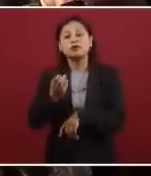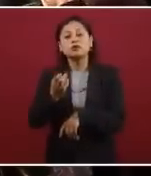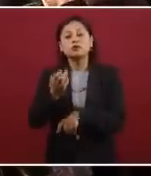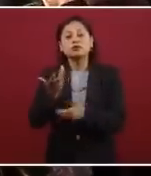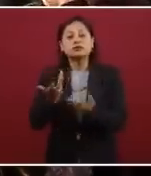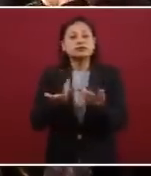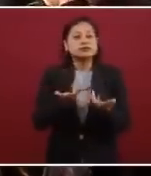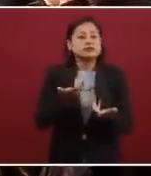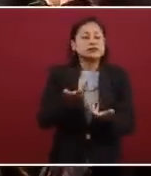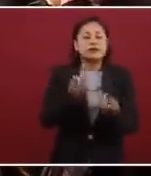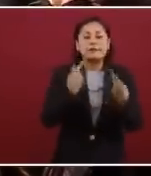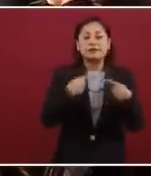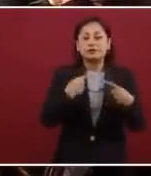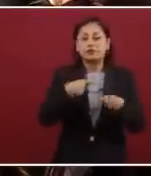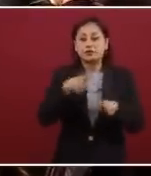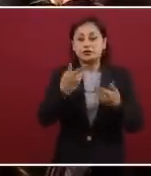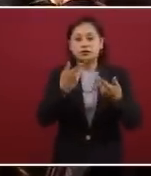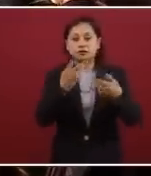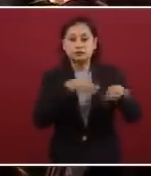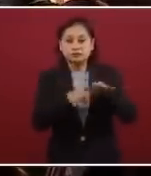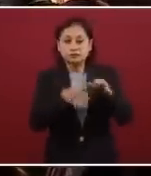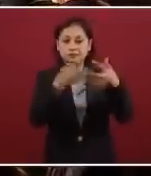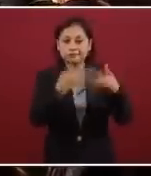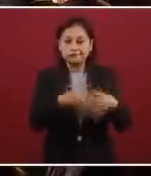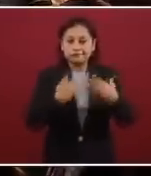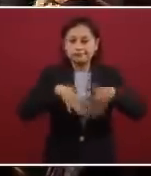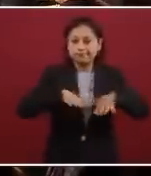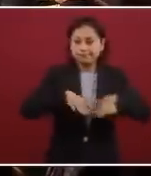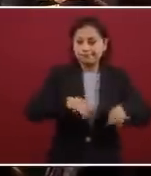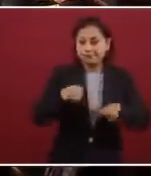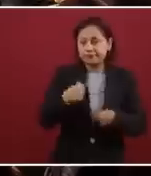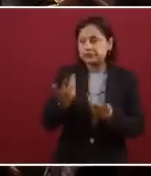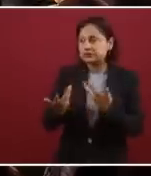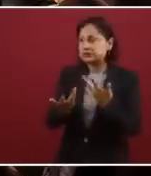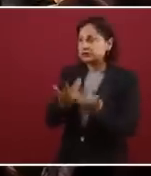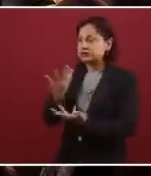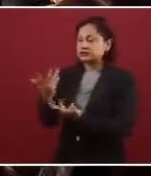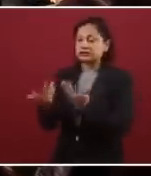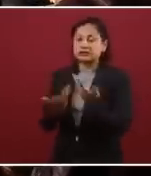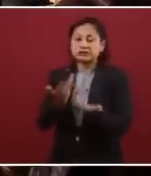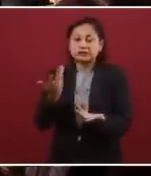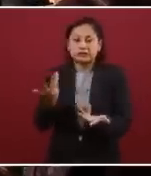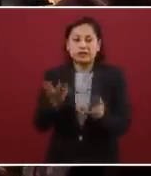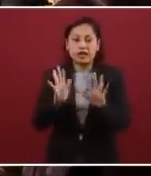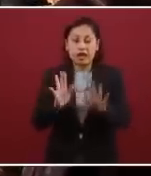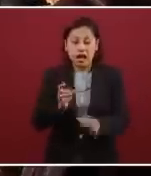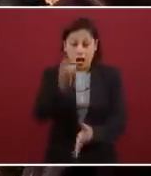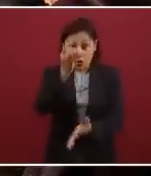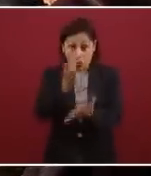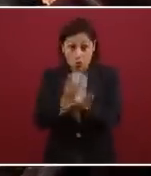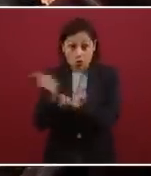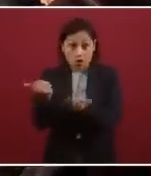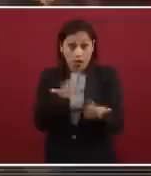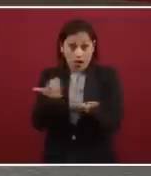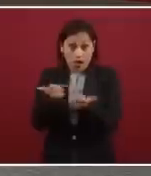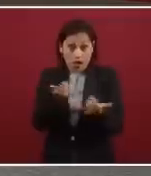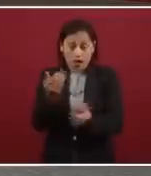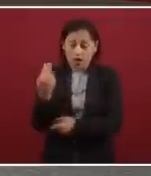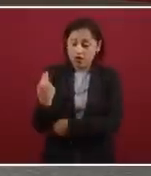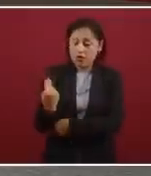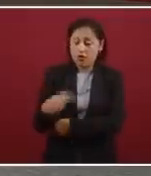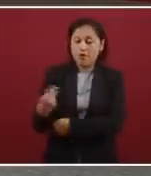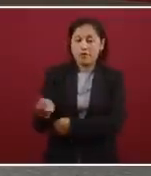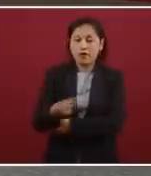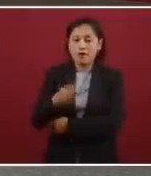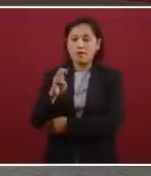del contrabando ilegal. No solo existe este contrabando bronco, presidente, que le llamamos, está este otro contrabando técnico